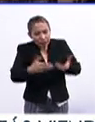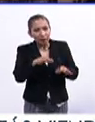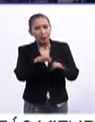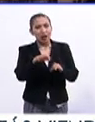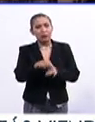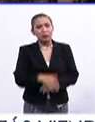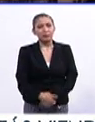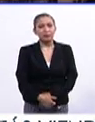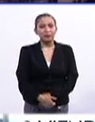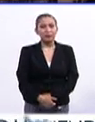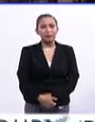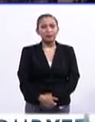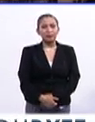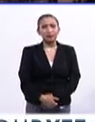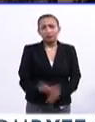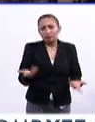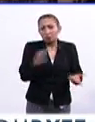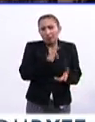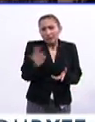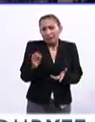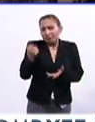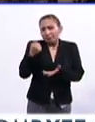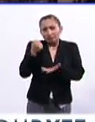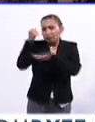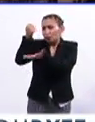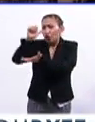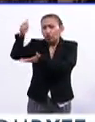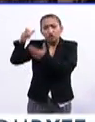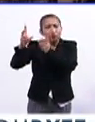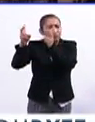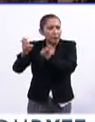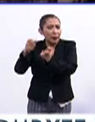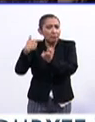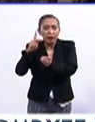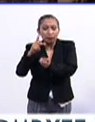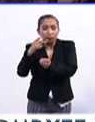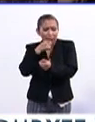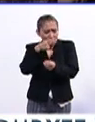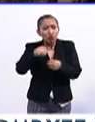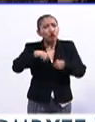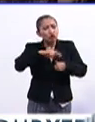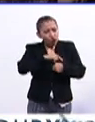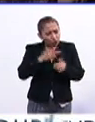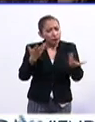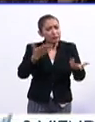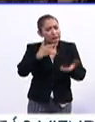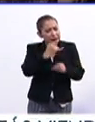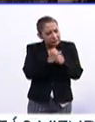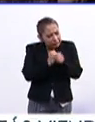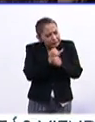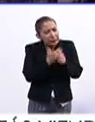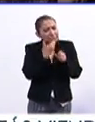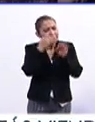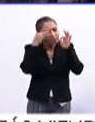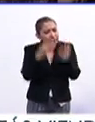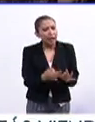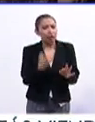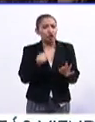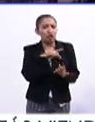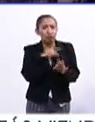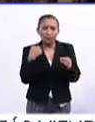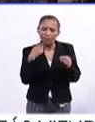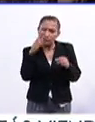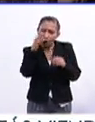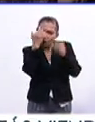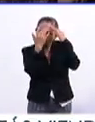haciendo con sus recursos se podrían destinar a hacer otras cosas entonces queremos decirles que estamos haciendo lo mejor que se puede hacer que estamos